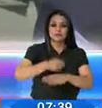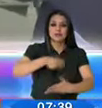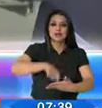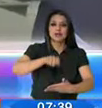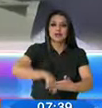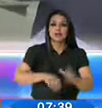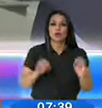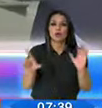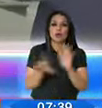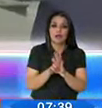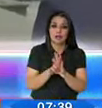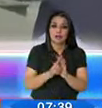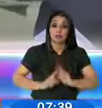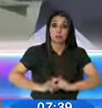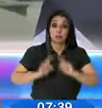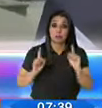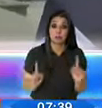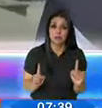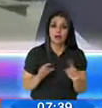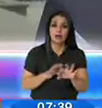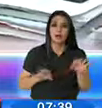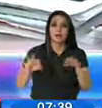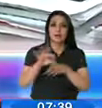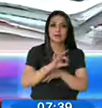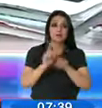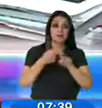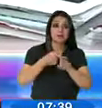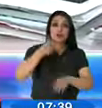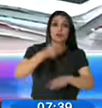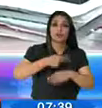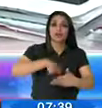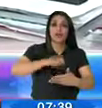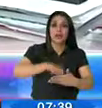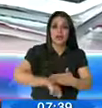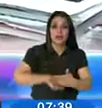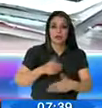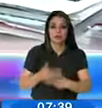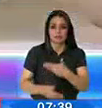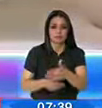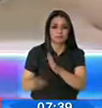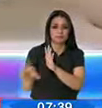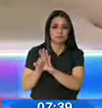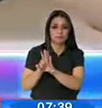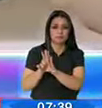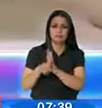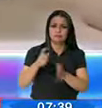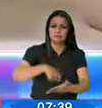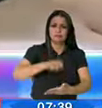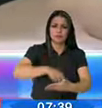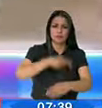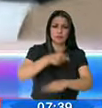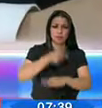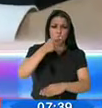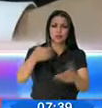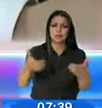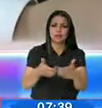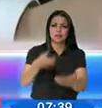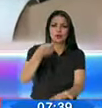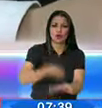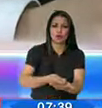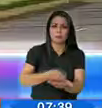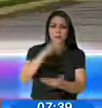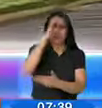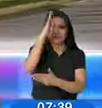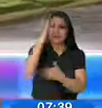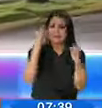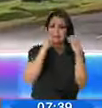ley, pero sin embargo lo hicieron al revés. Según Carrión, este decreto afectó a la adquisición de equipamientos de la